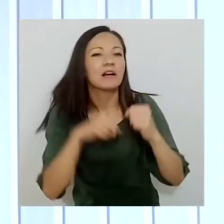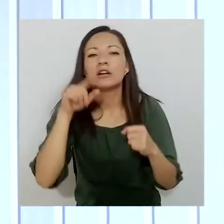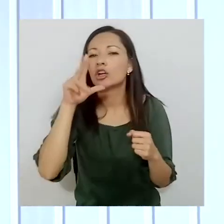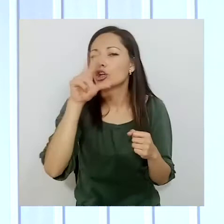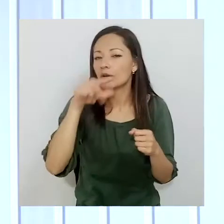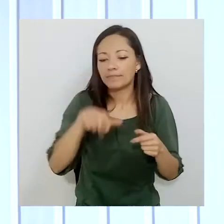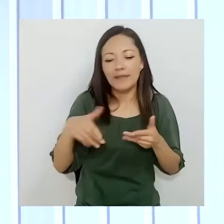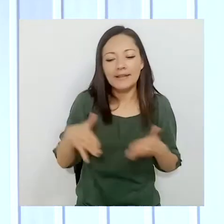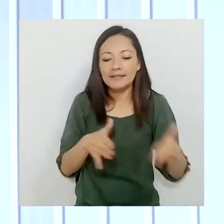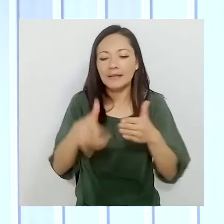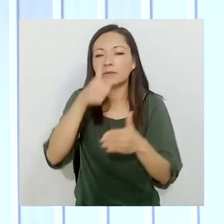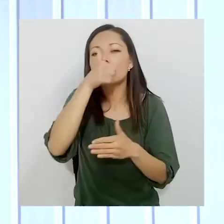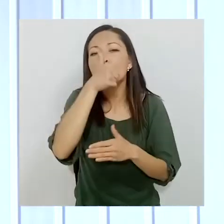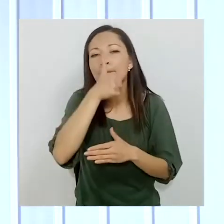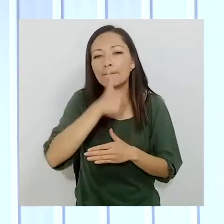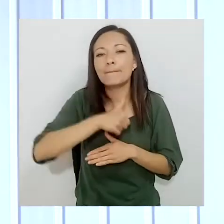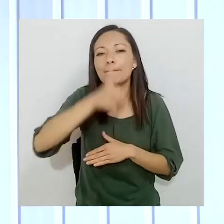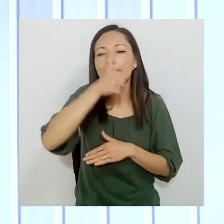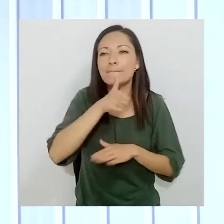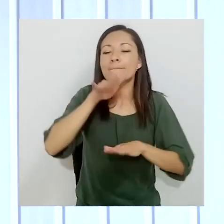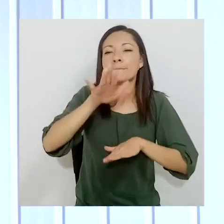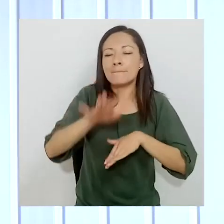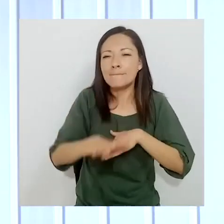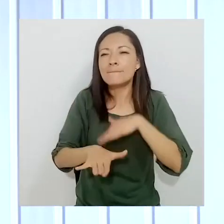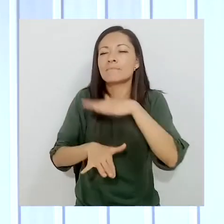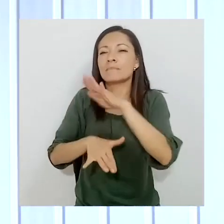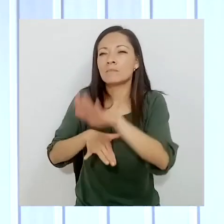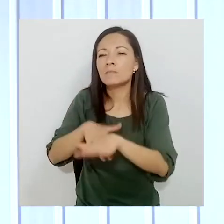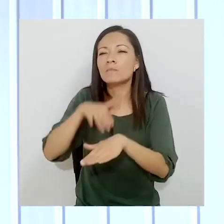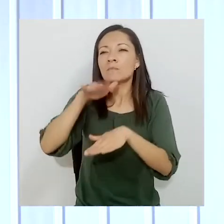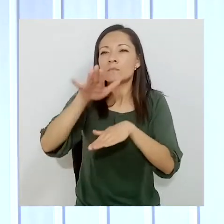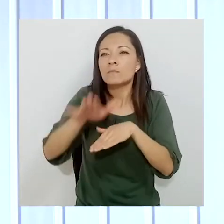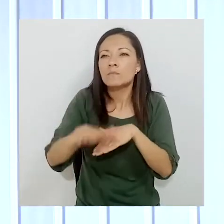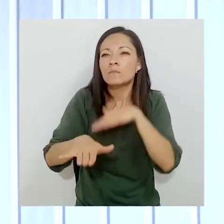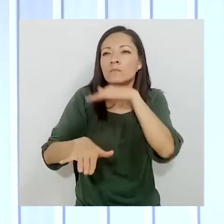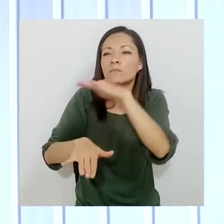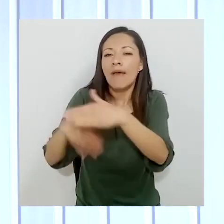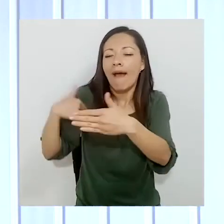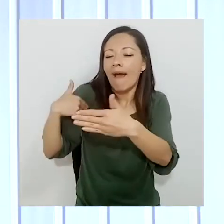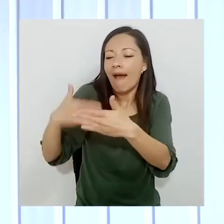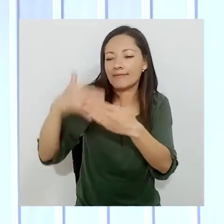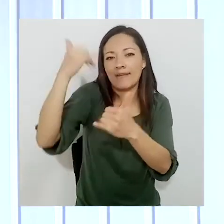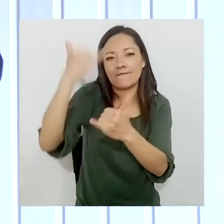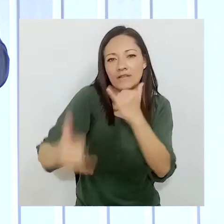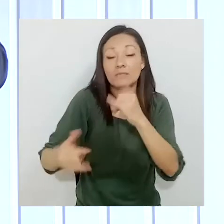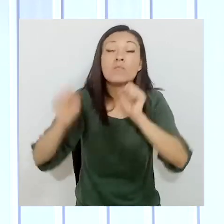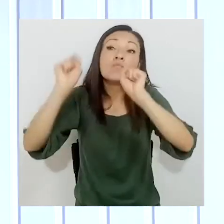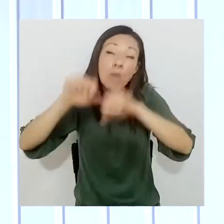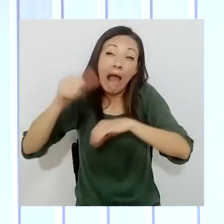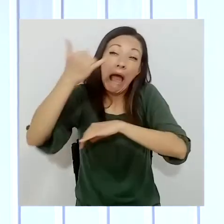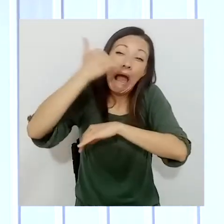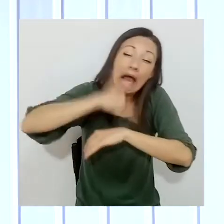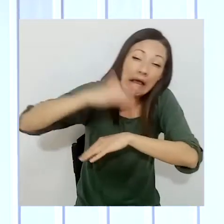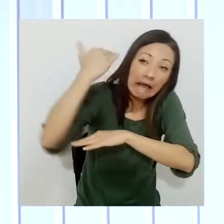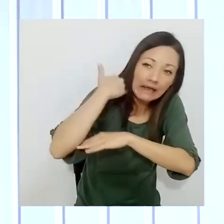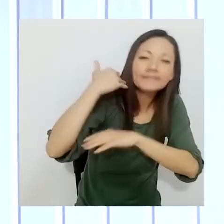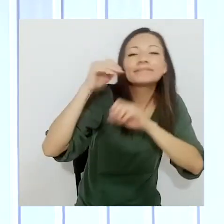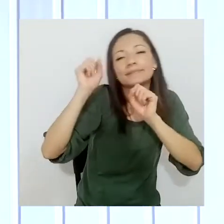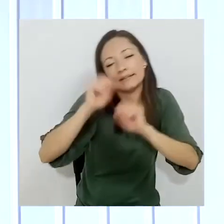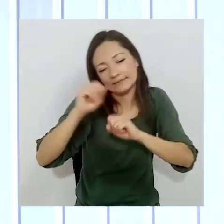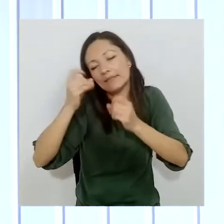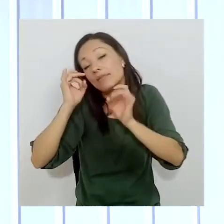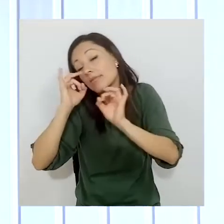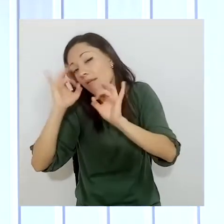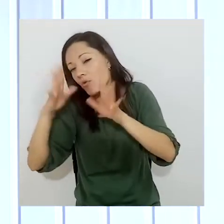que persevere hasta el fin. Y mire, vale equivocarse en el camino. Vale fallar,